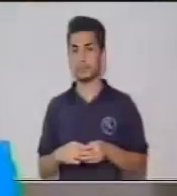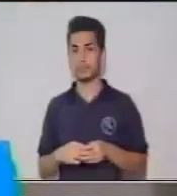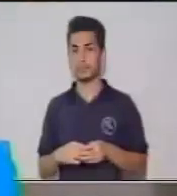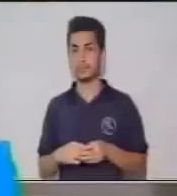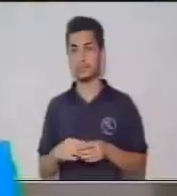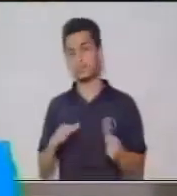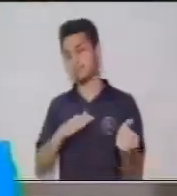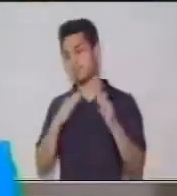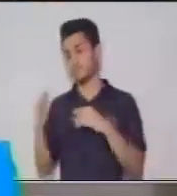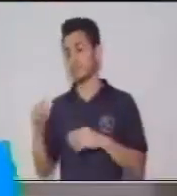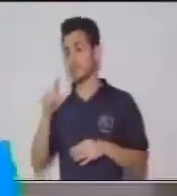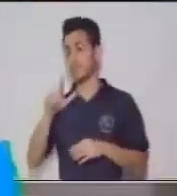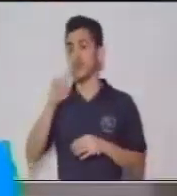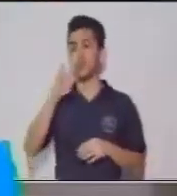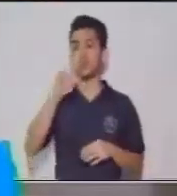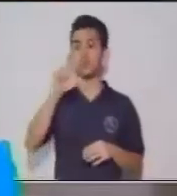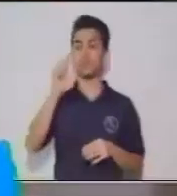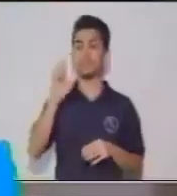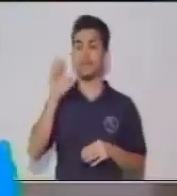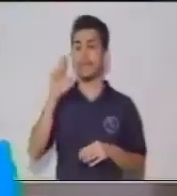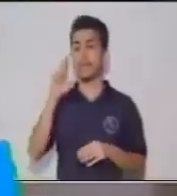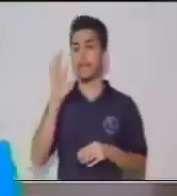y lucero.